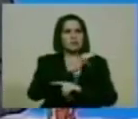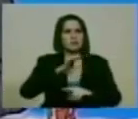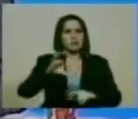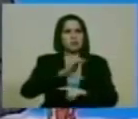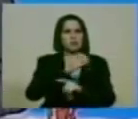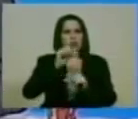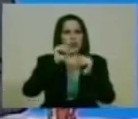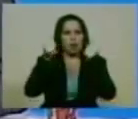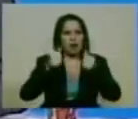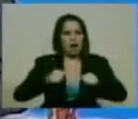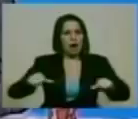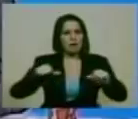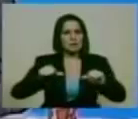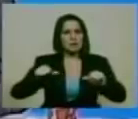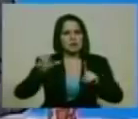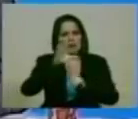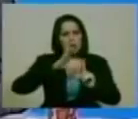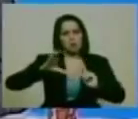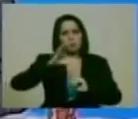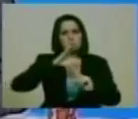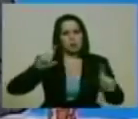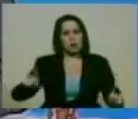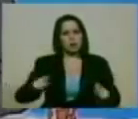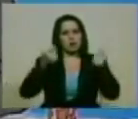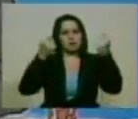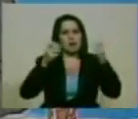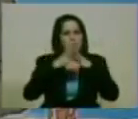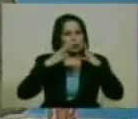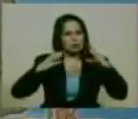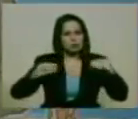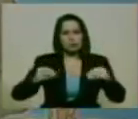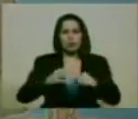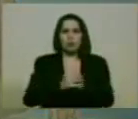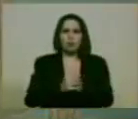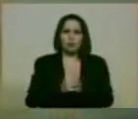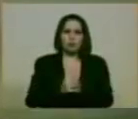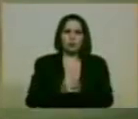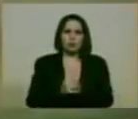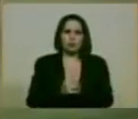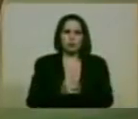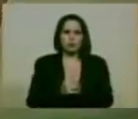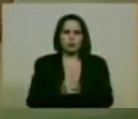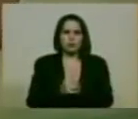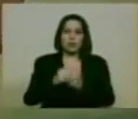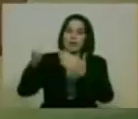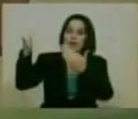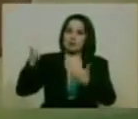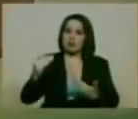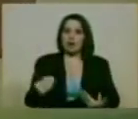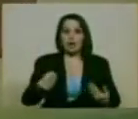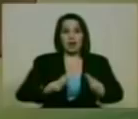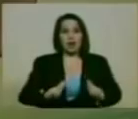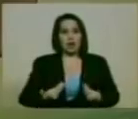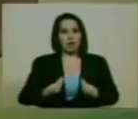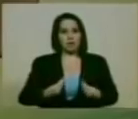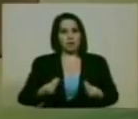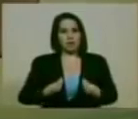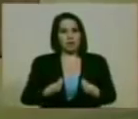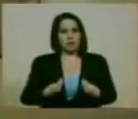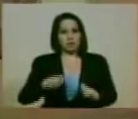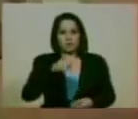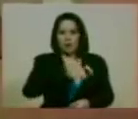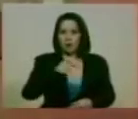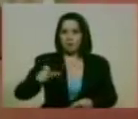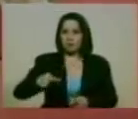y rescatar su canto, rescatar su cultura y su arte, es traer a la vida a los mártires que